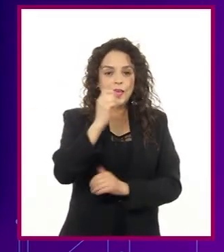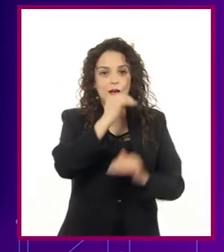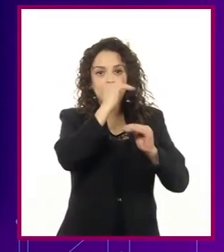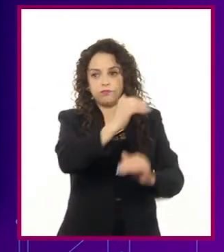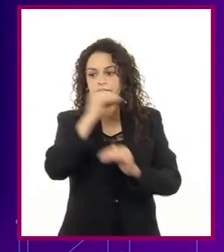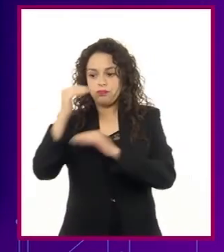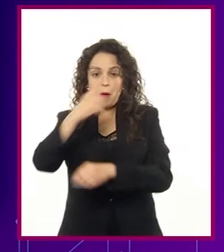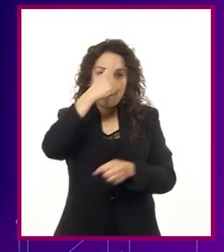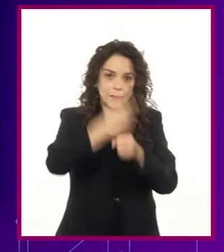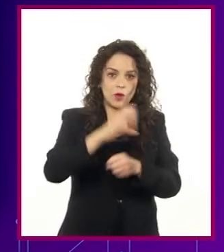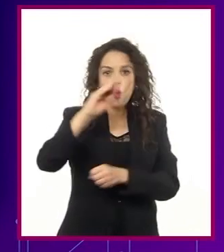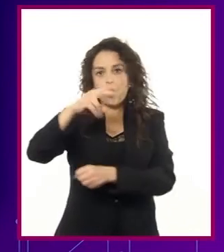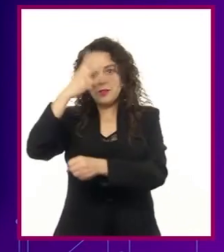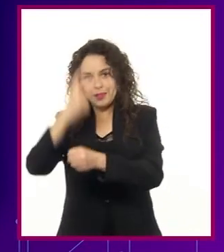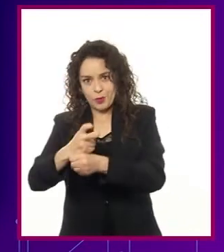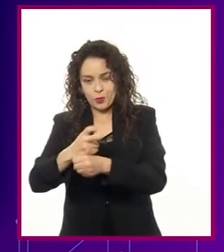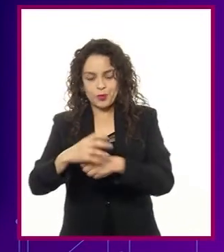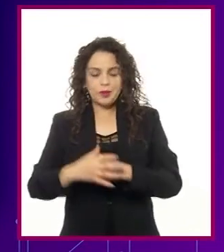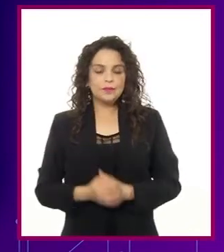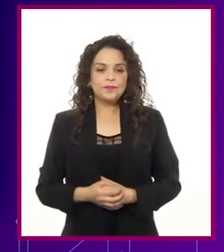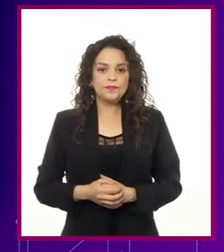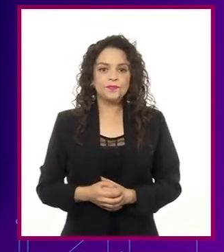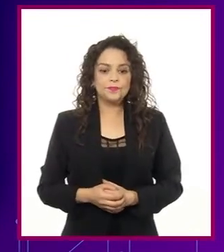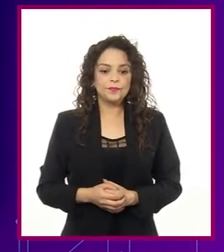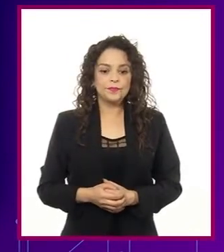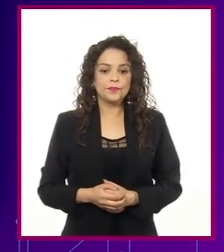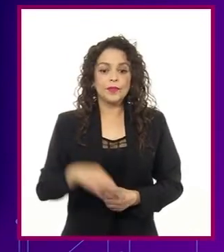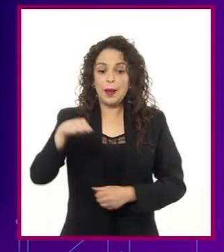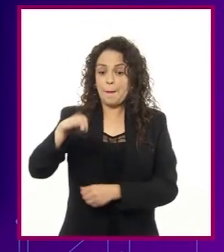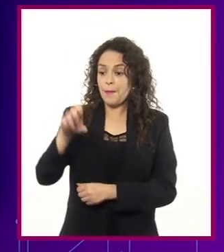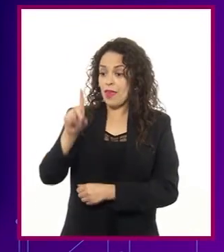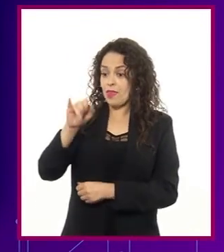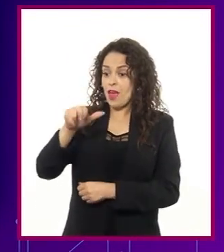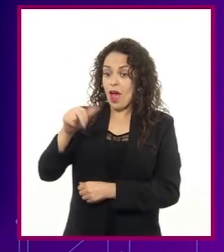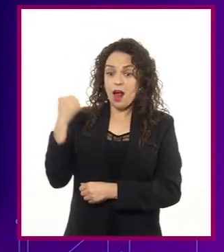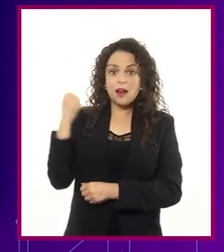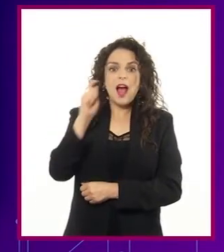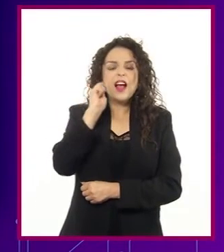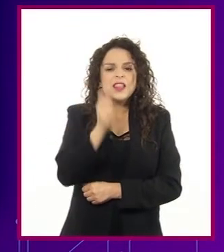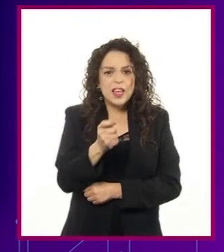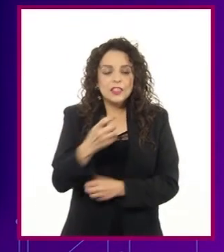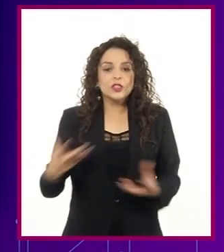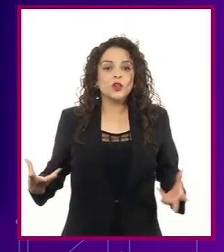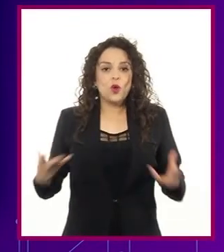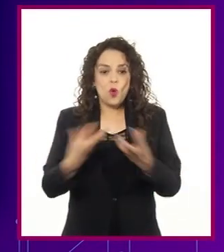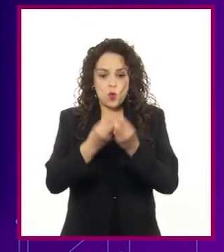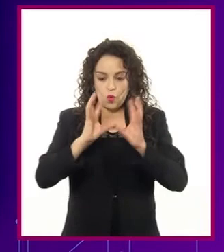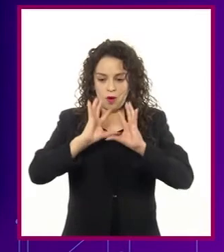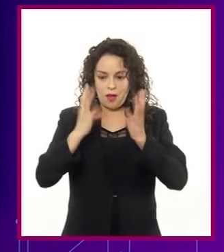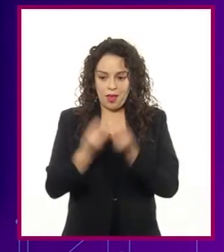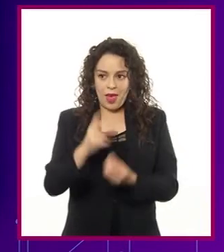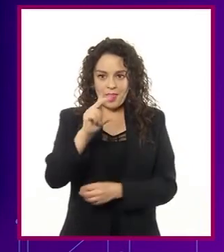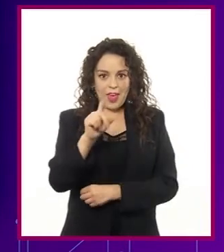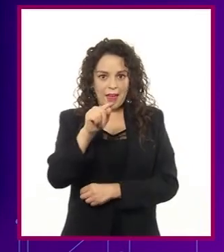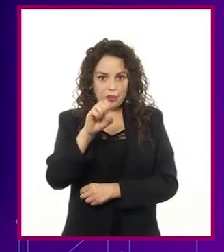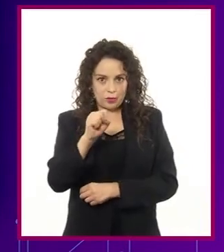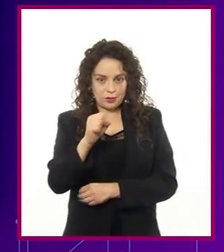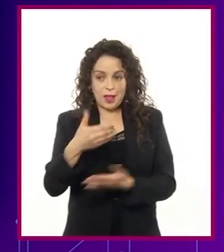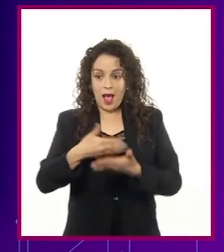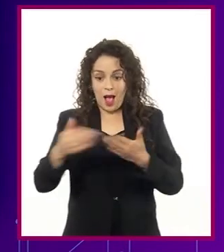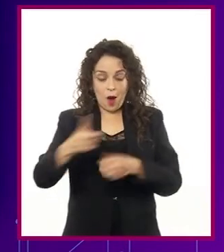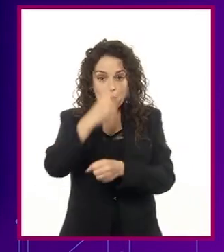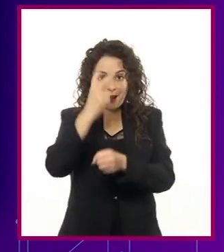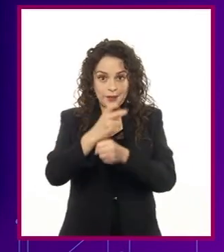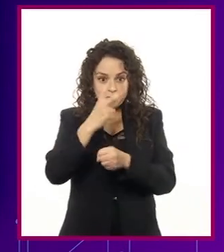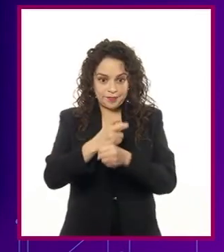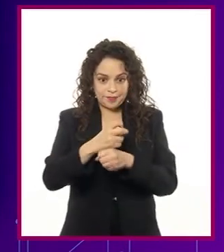Danae. Aquí, la mediana pertenece al conjunto de datos. Caso 2. Cuando el